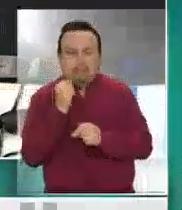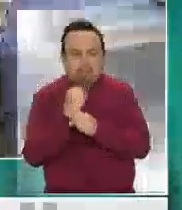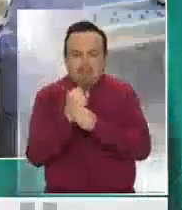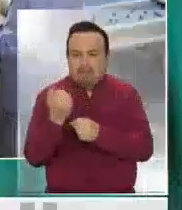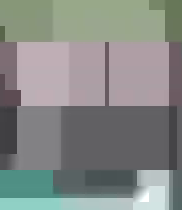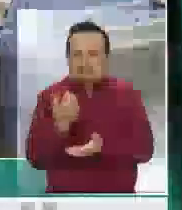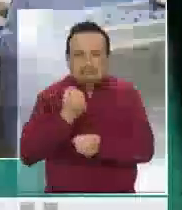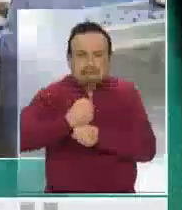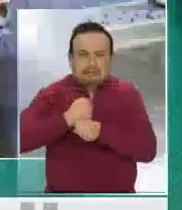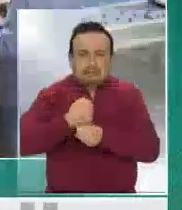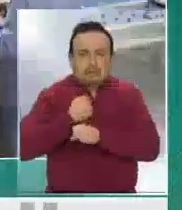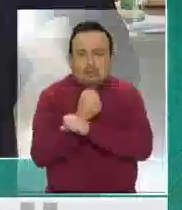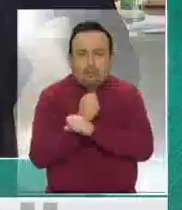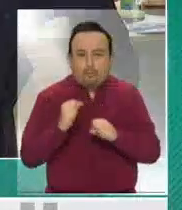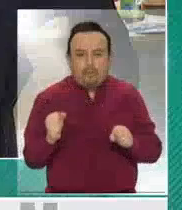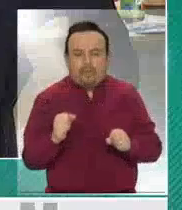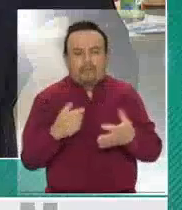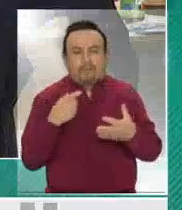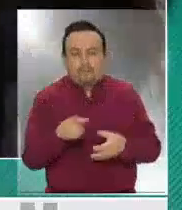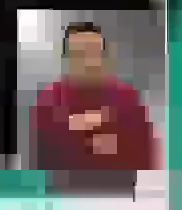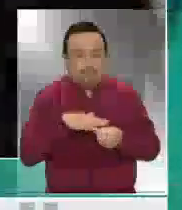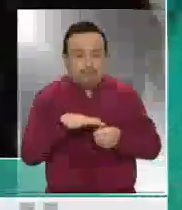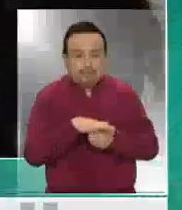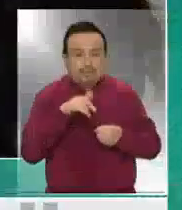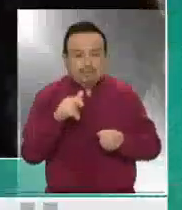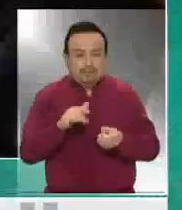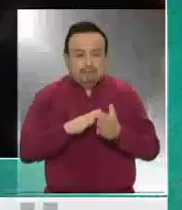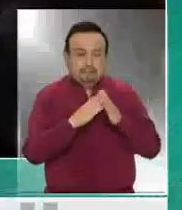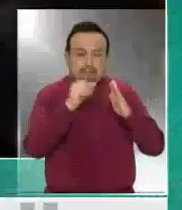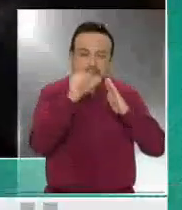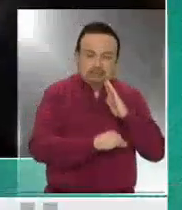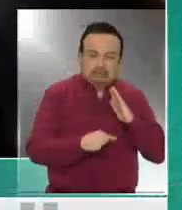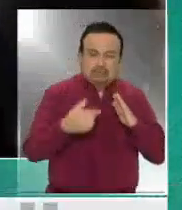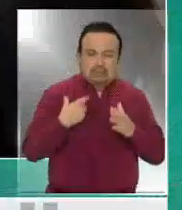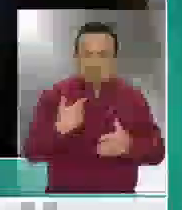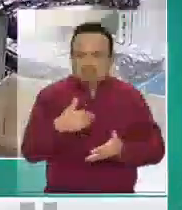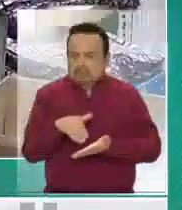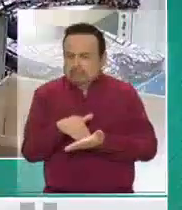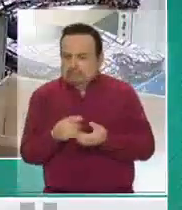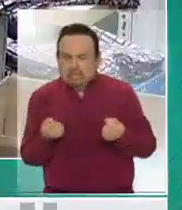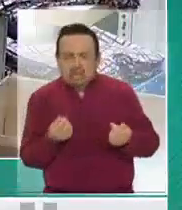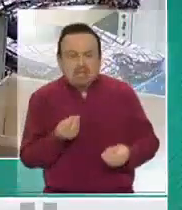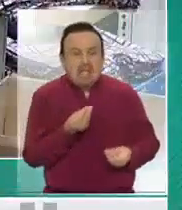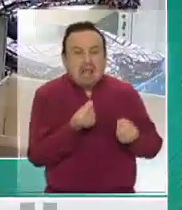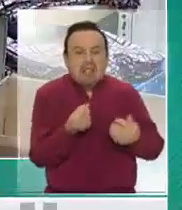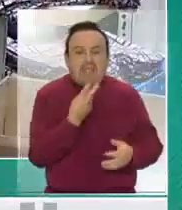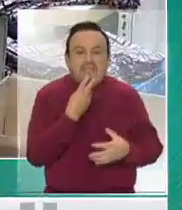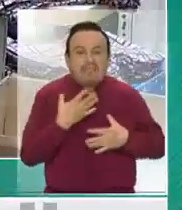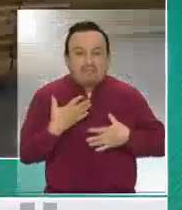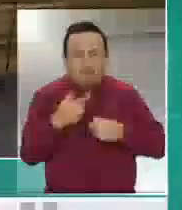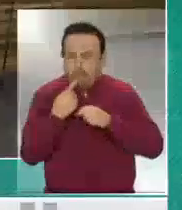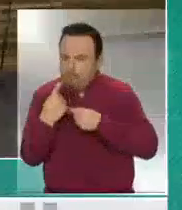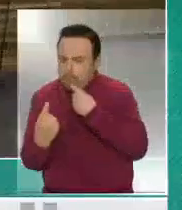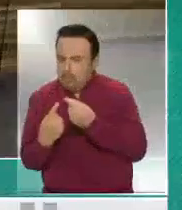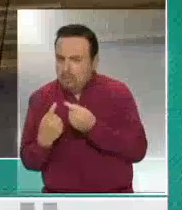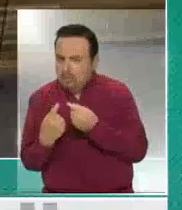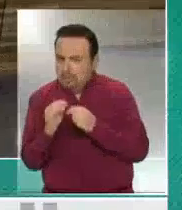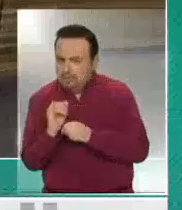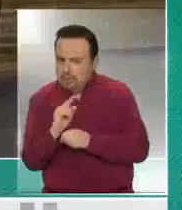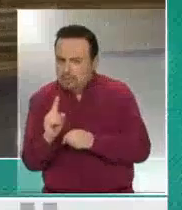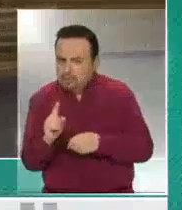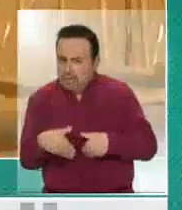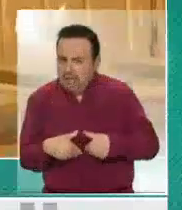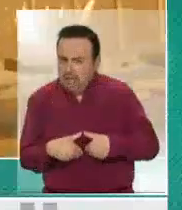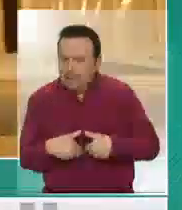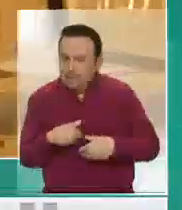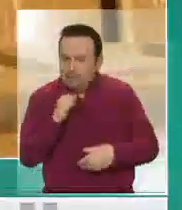sustento diario y no puedan hacerlo por las condiciones sanitarias, pero que van a ver empobrecida su calidad de vida hasta ese punto.